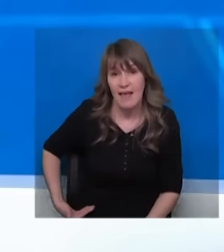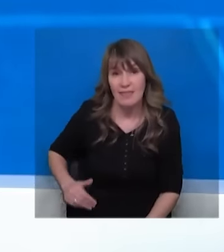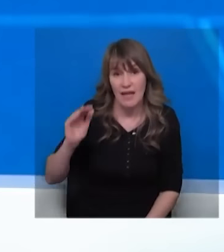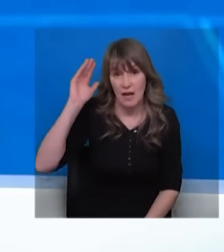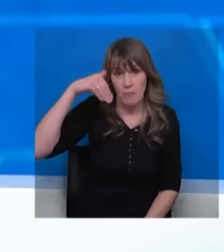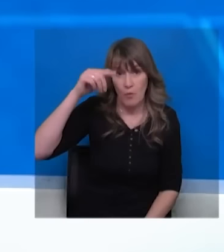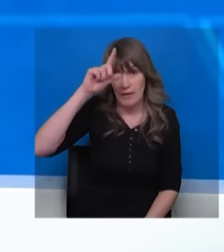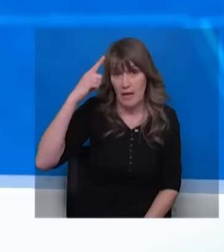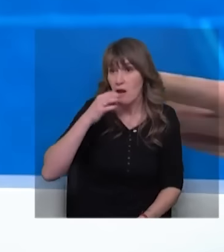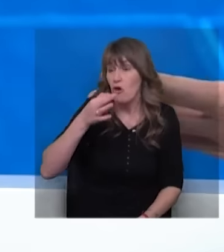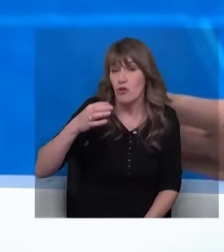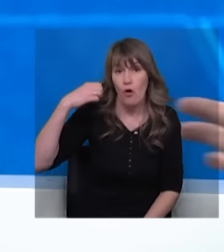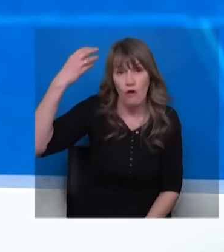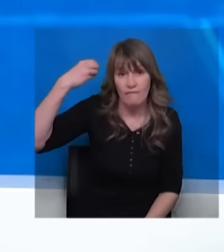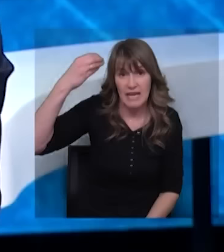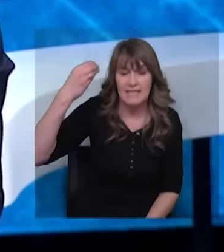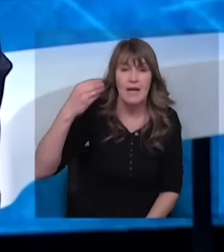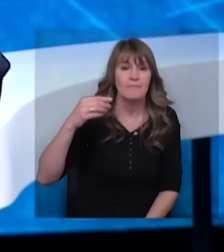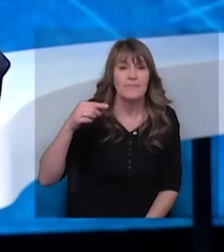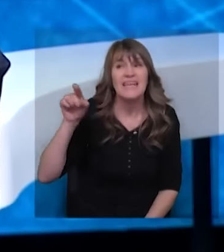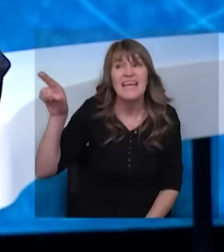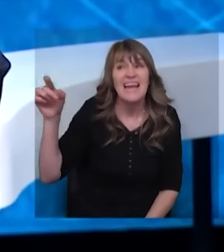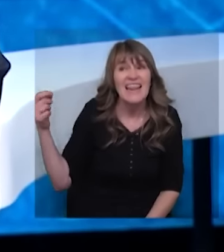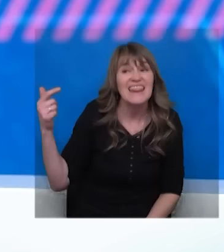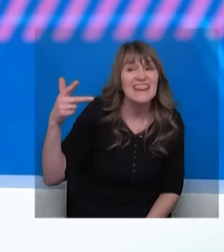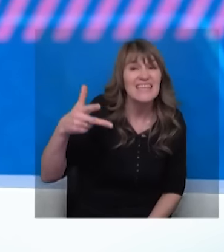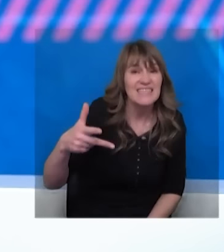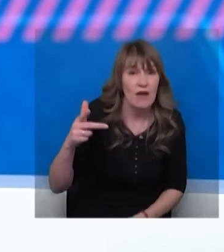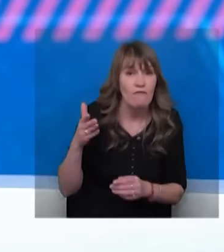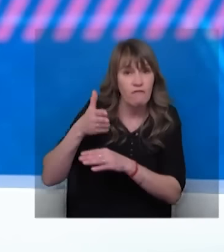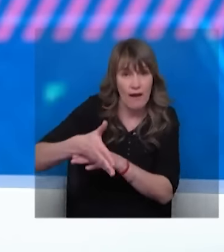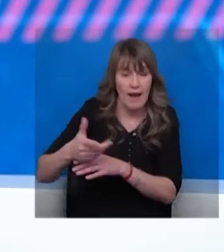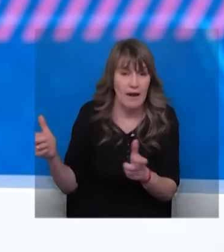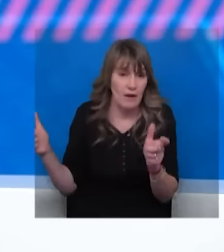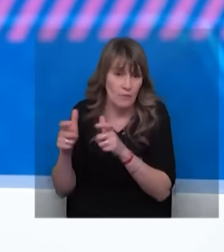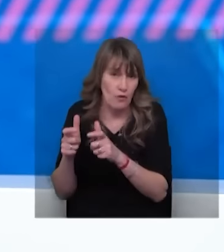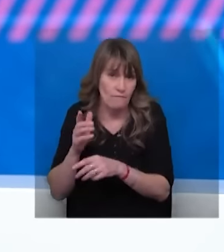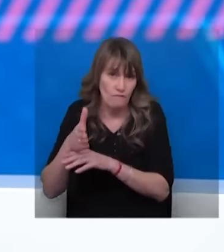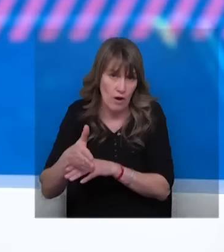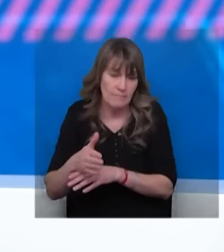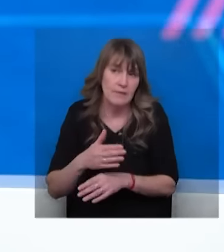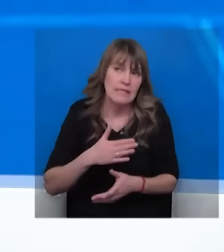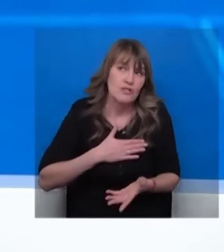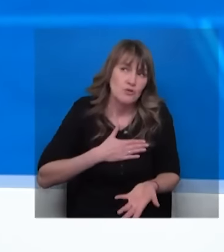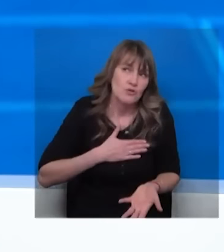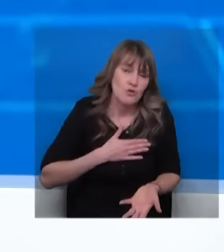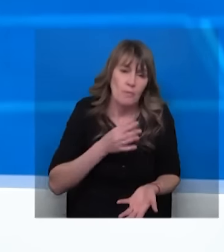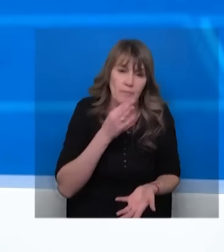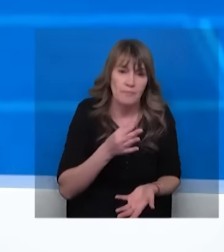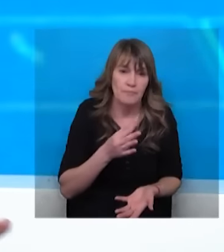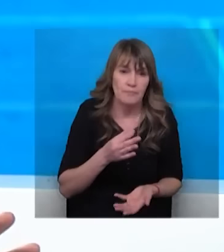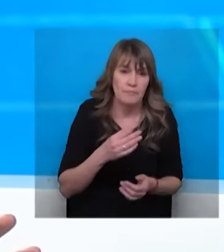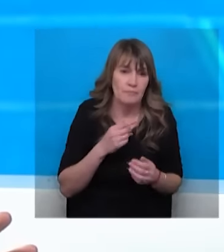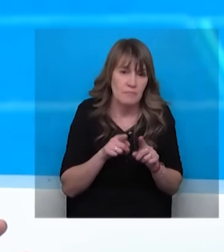dijo en una conferencia de prensa fue así fue eso él dijo que que había estado en la reunión y yo si tuviese que hacer alguna aclaración Cómo fue mi